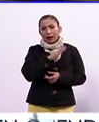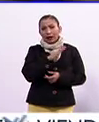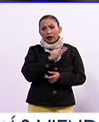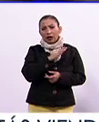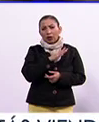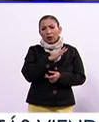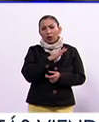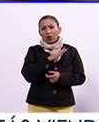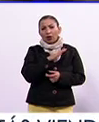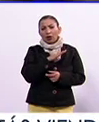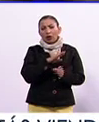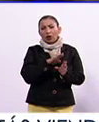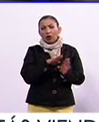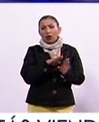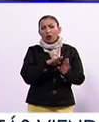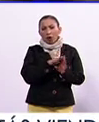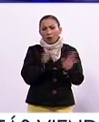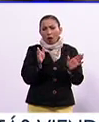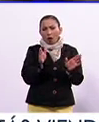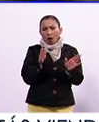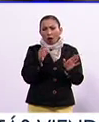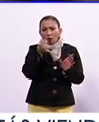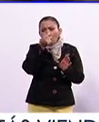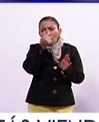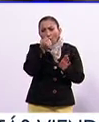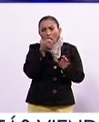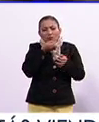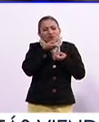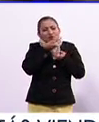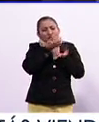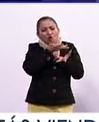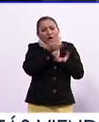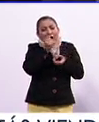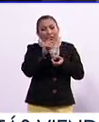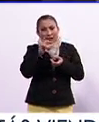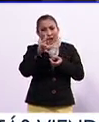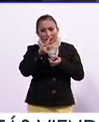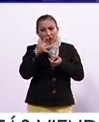un pequeño información,